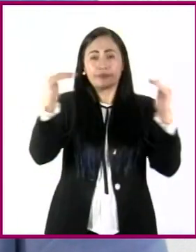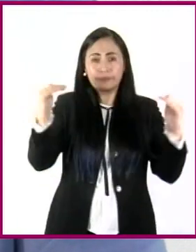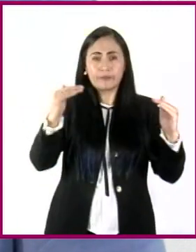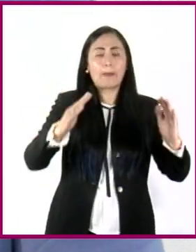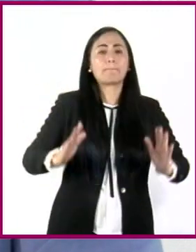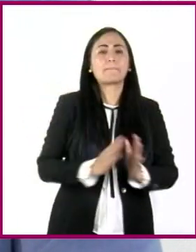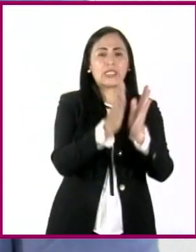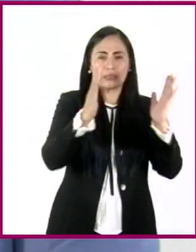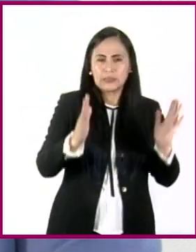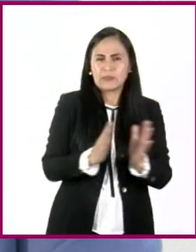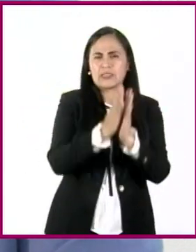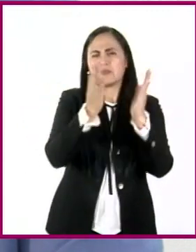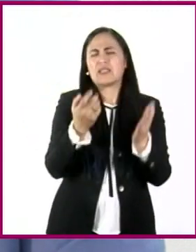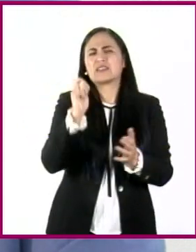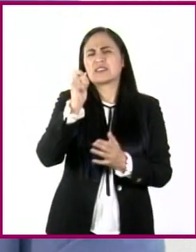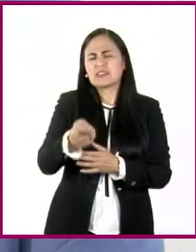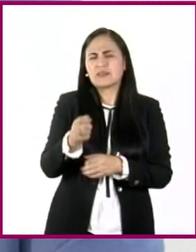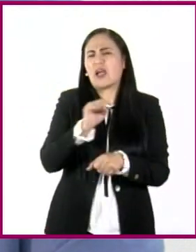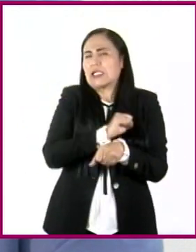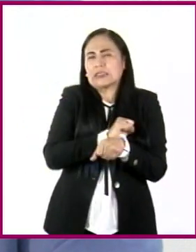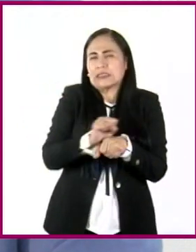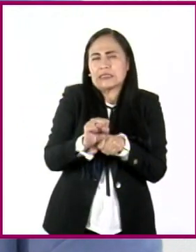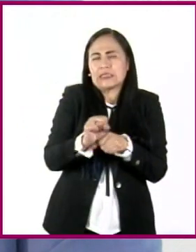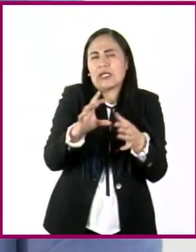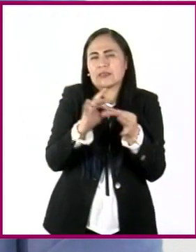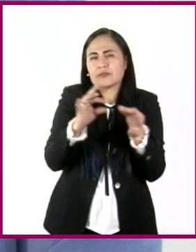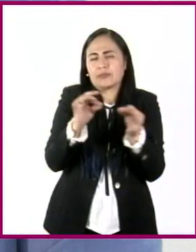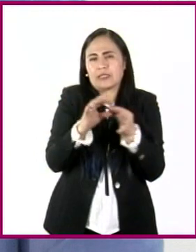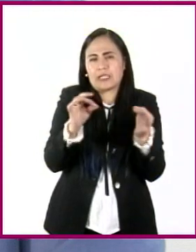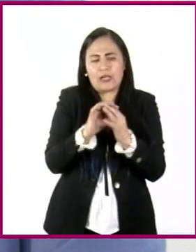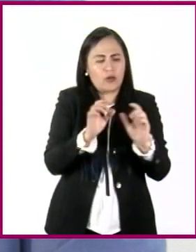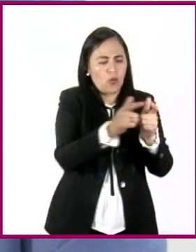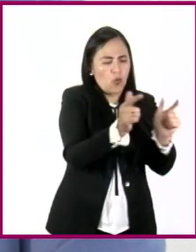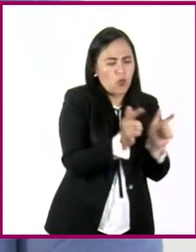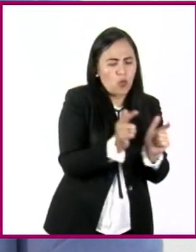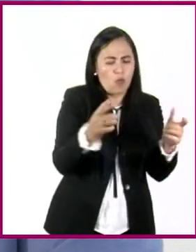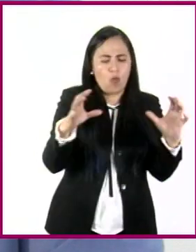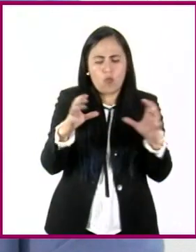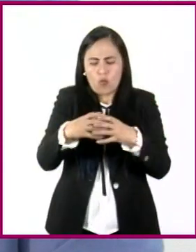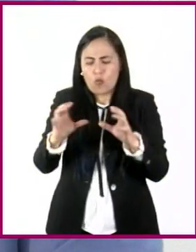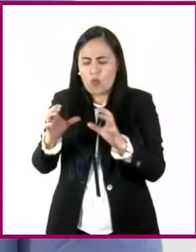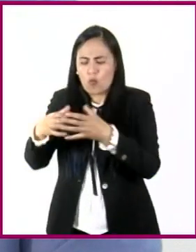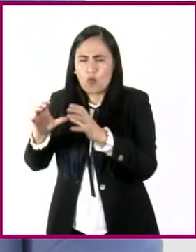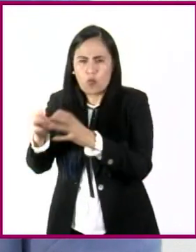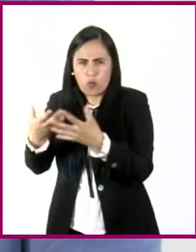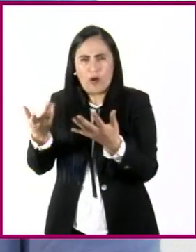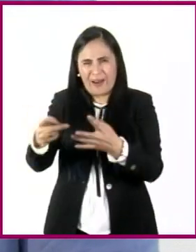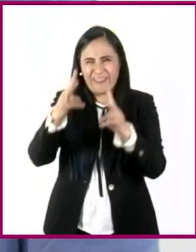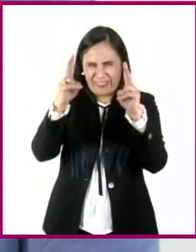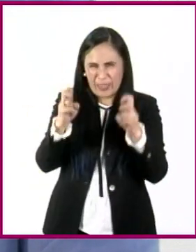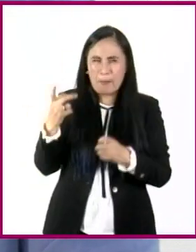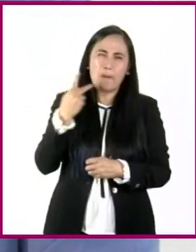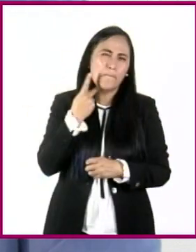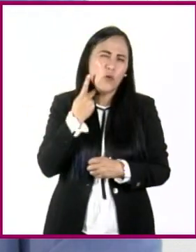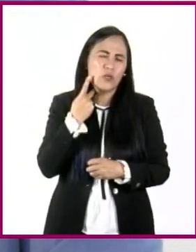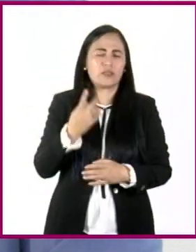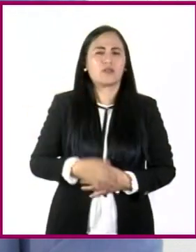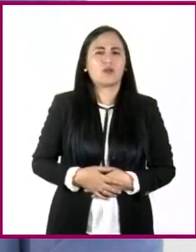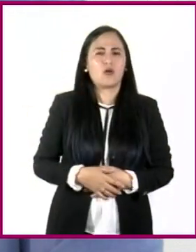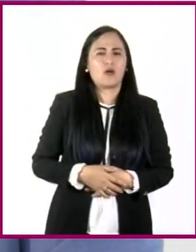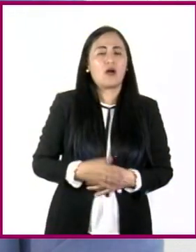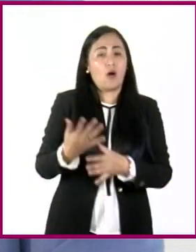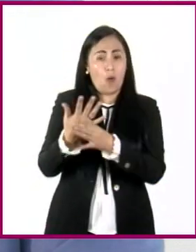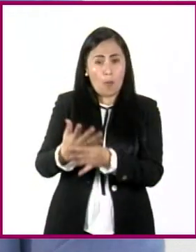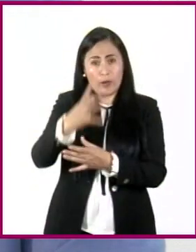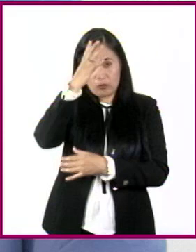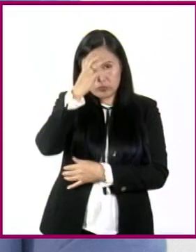participativa, en términos sencillos, es aquella que involucra a todas las colectividades en el ejercicio político. El autor la define como un proceso